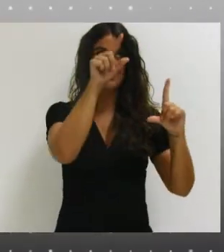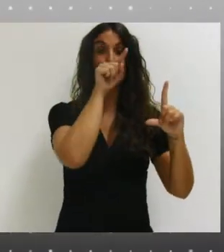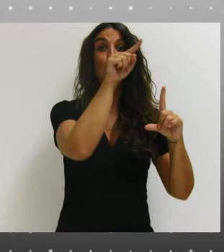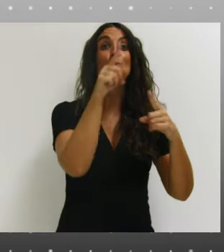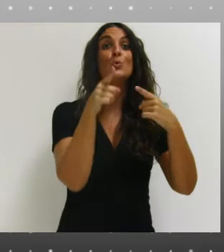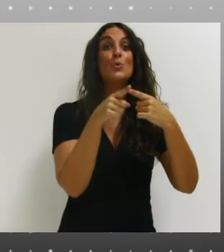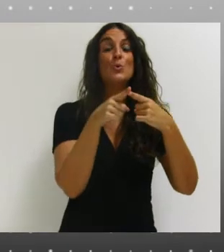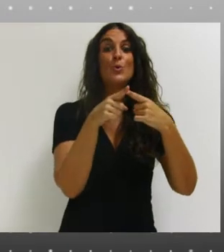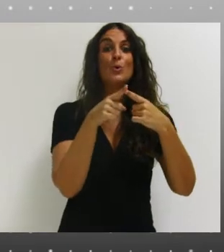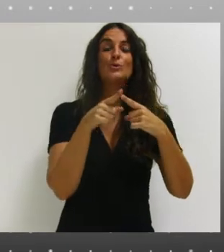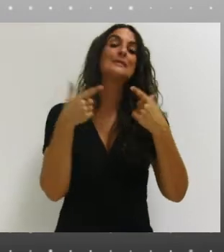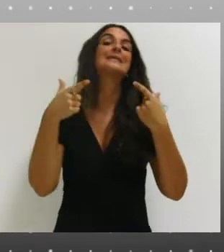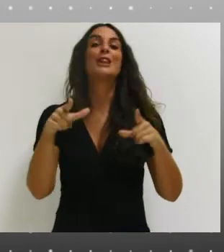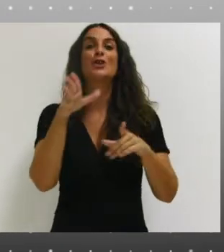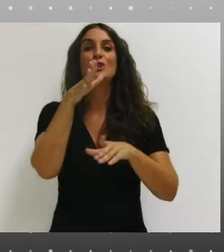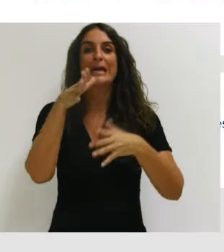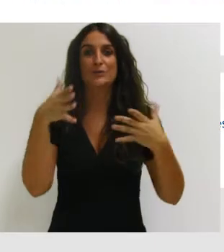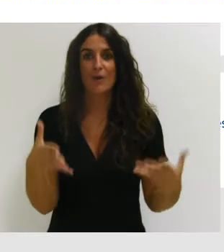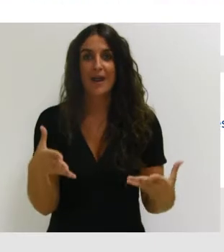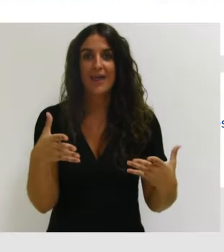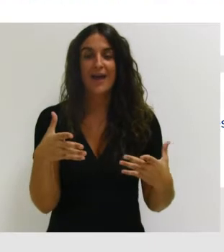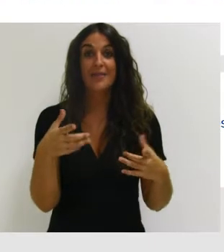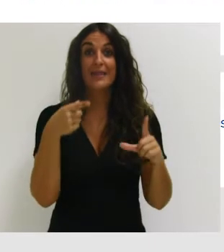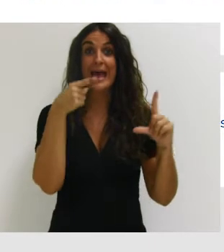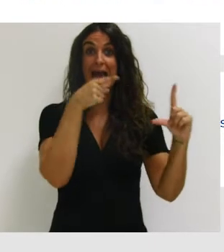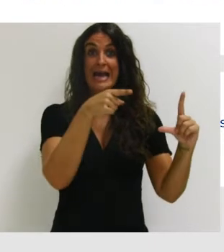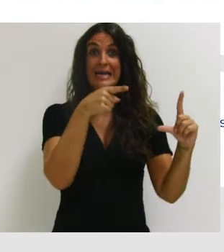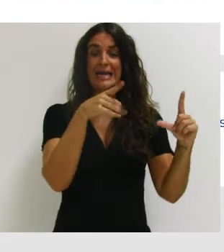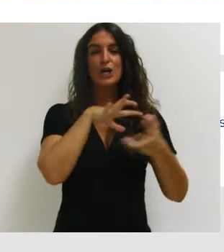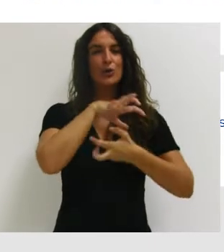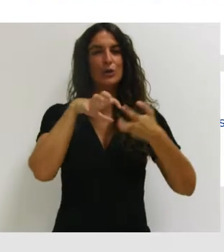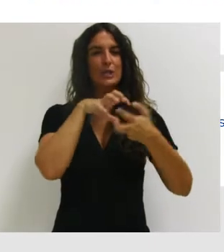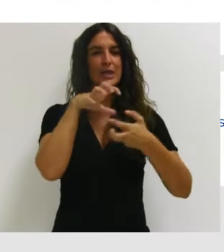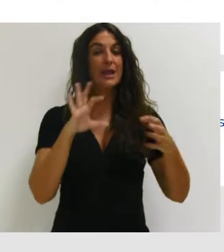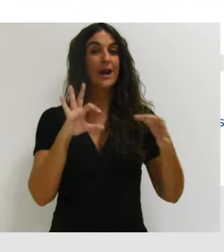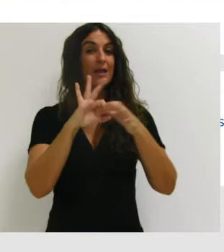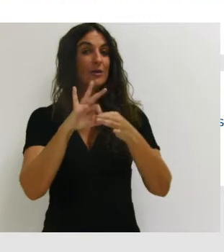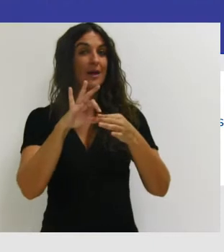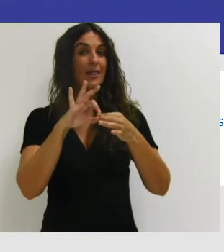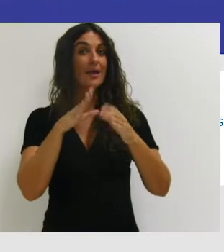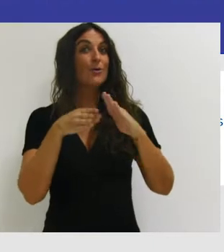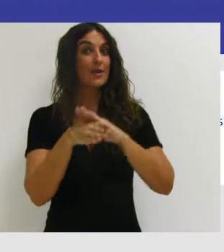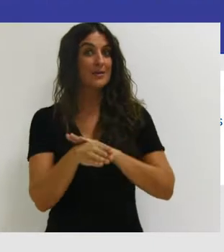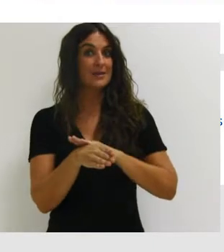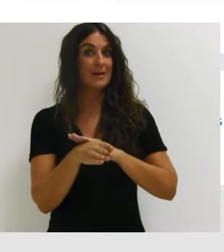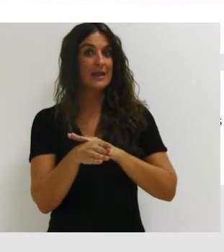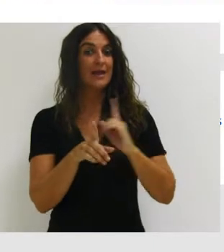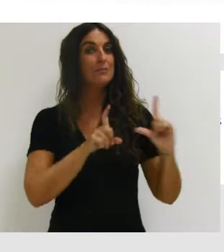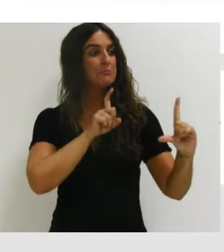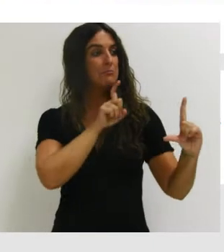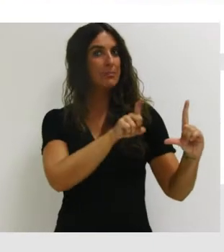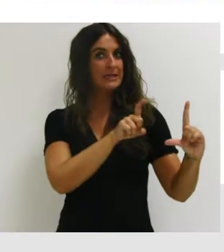Sección de actualidad. Aquí tienes noticias relacionadas con accesibilidad. Entra en esta